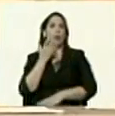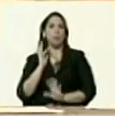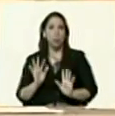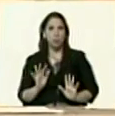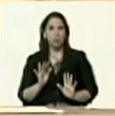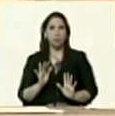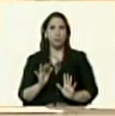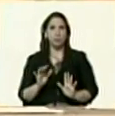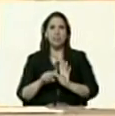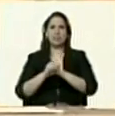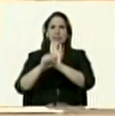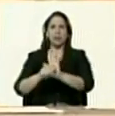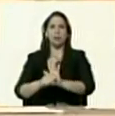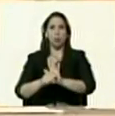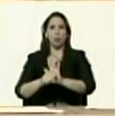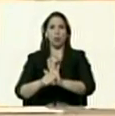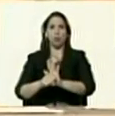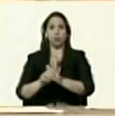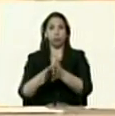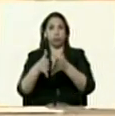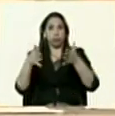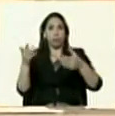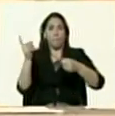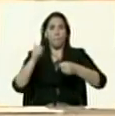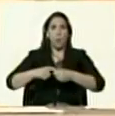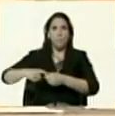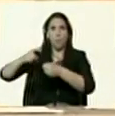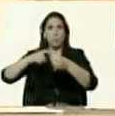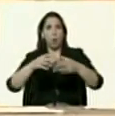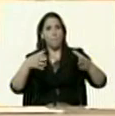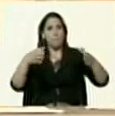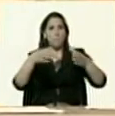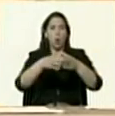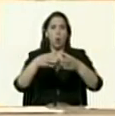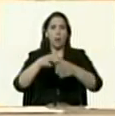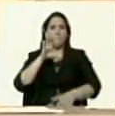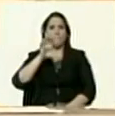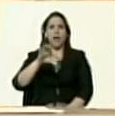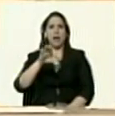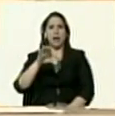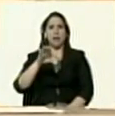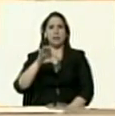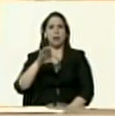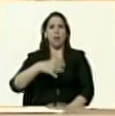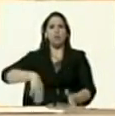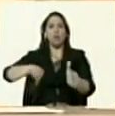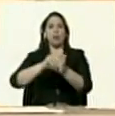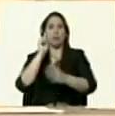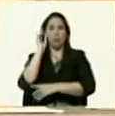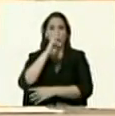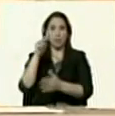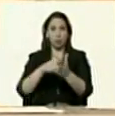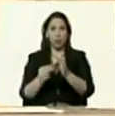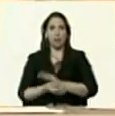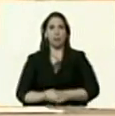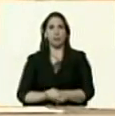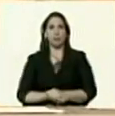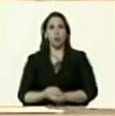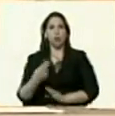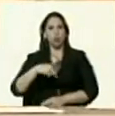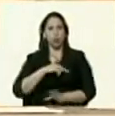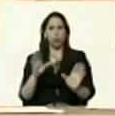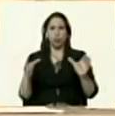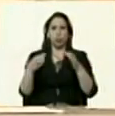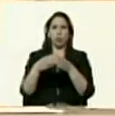el símbolo, el tremendo gesto de la incorporación del bloque de la patria a la Asamblea Nacional en desacato. Ahí estamos reunidos